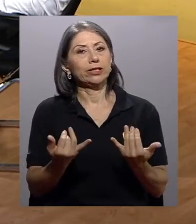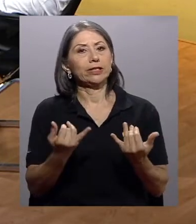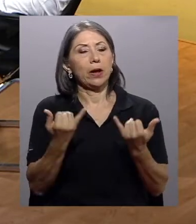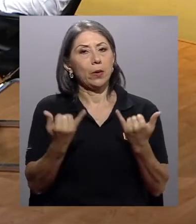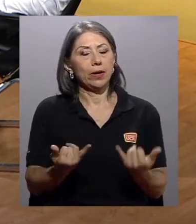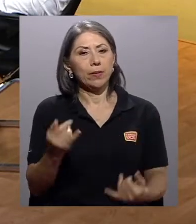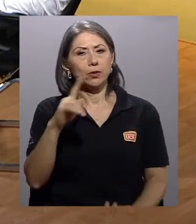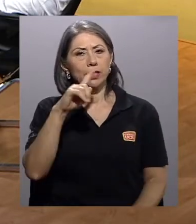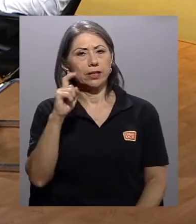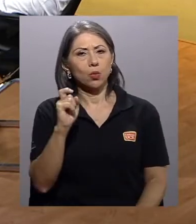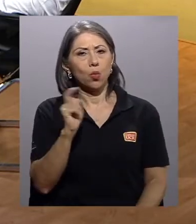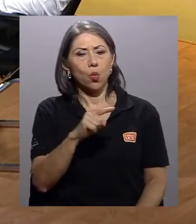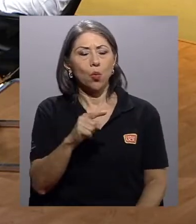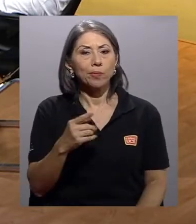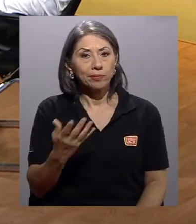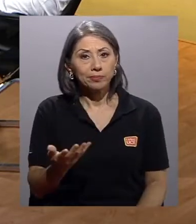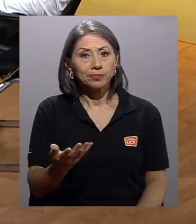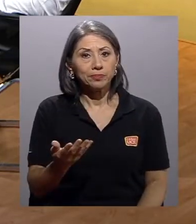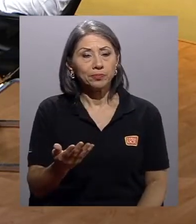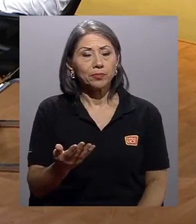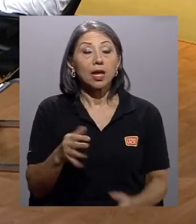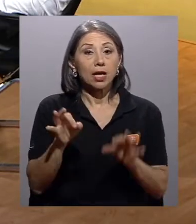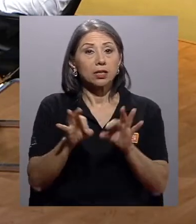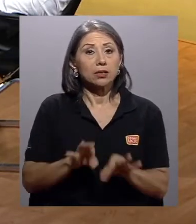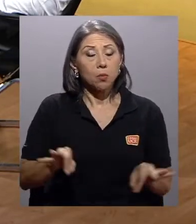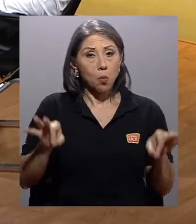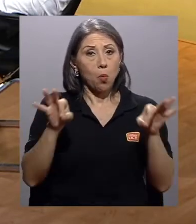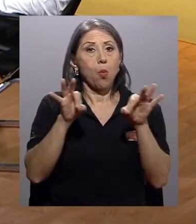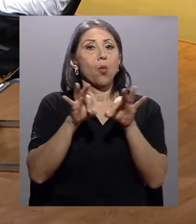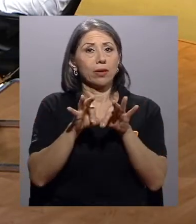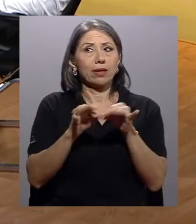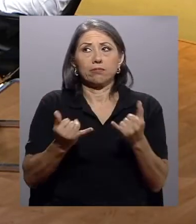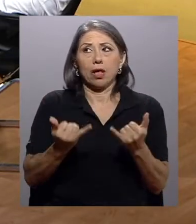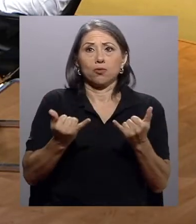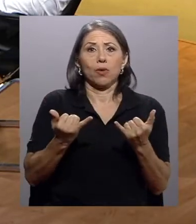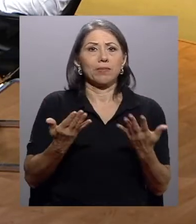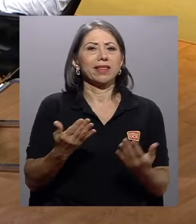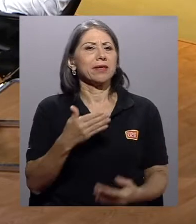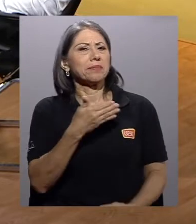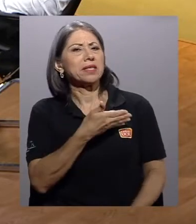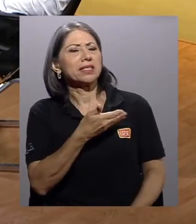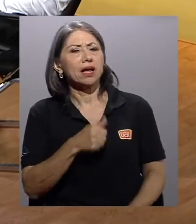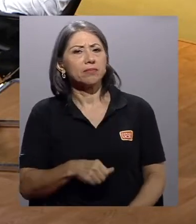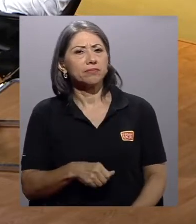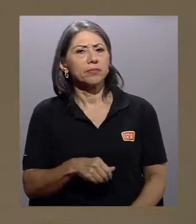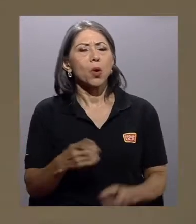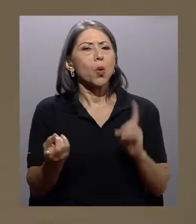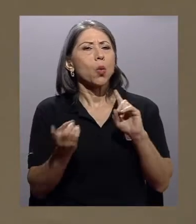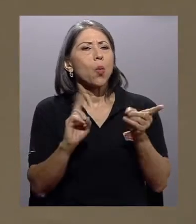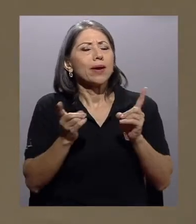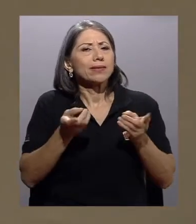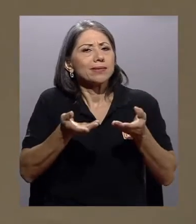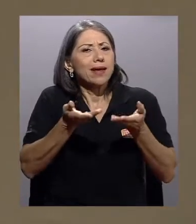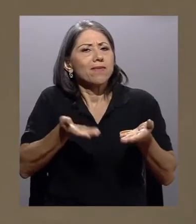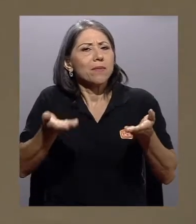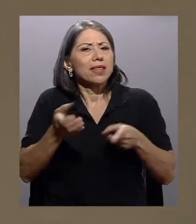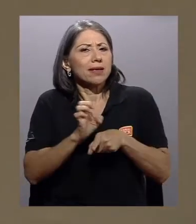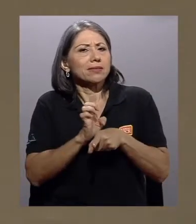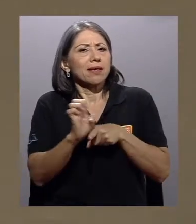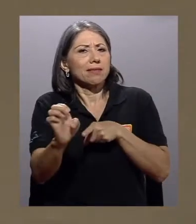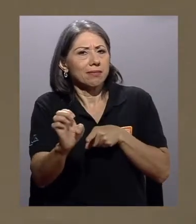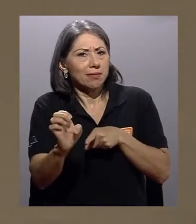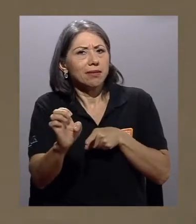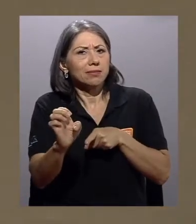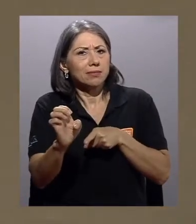una pregunta que me parece es importante en el contexto actual. Sara, ¿cuáles son las